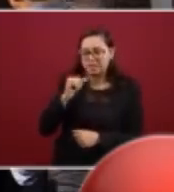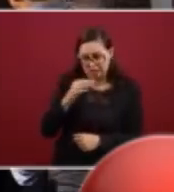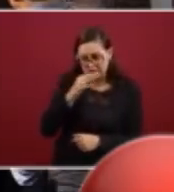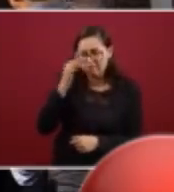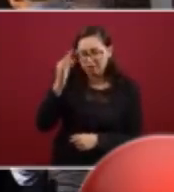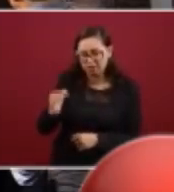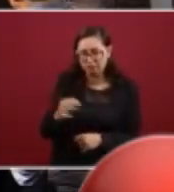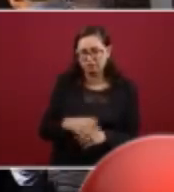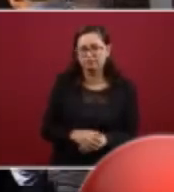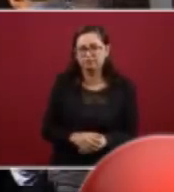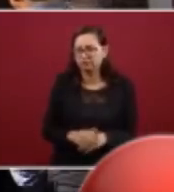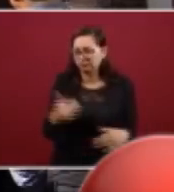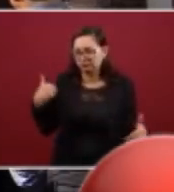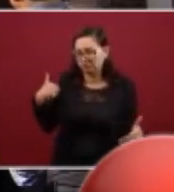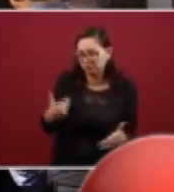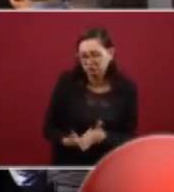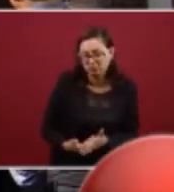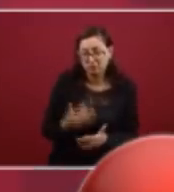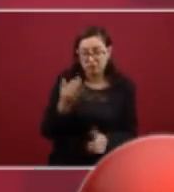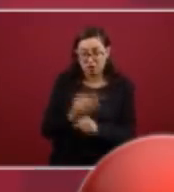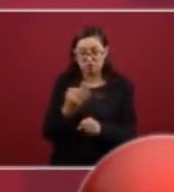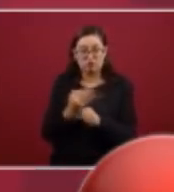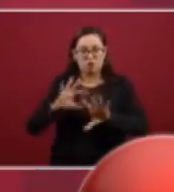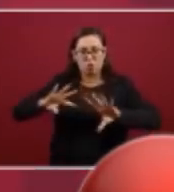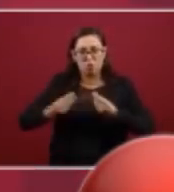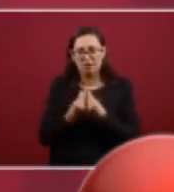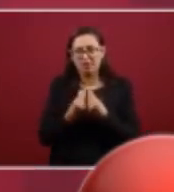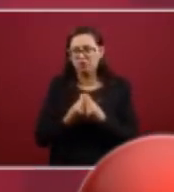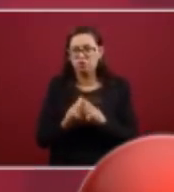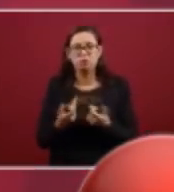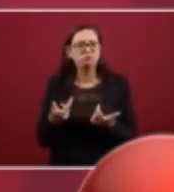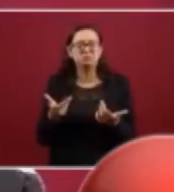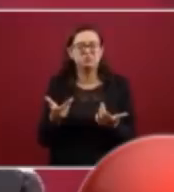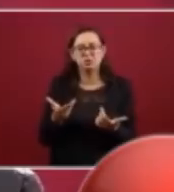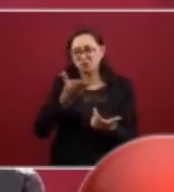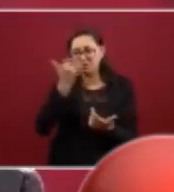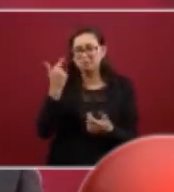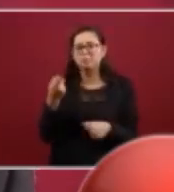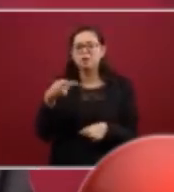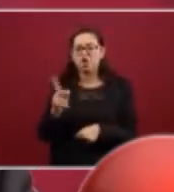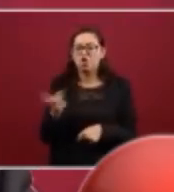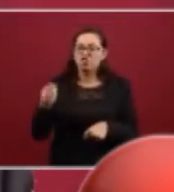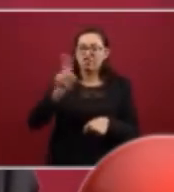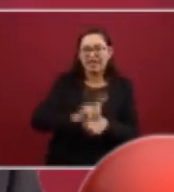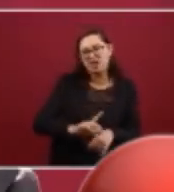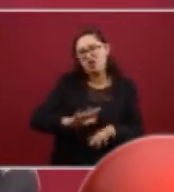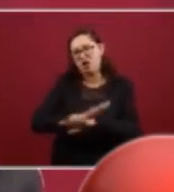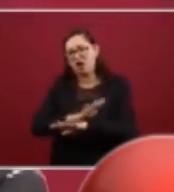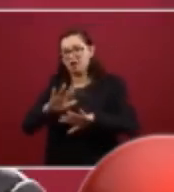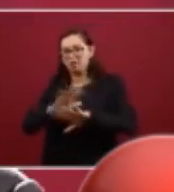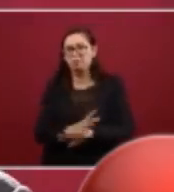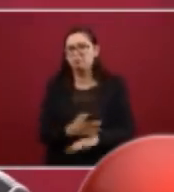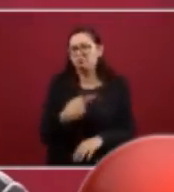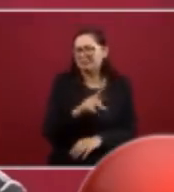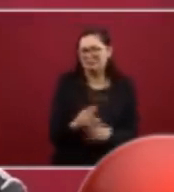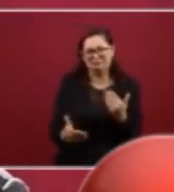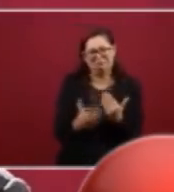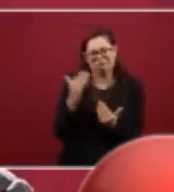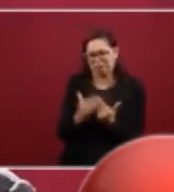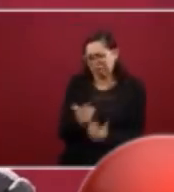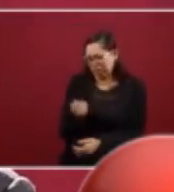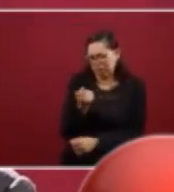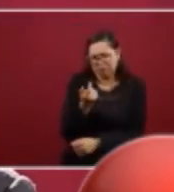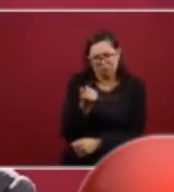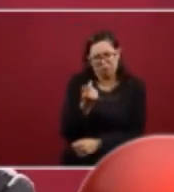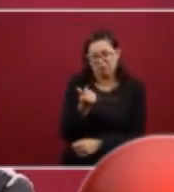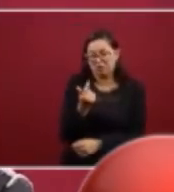hoy no lo tengo la cifra total, porque varía cada día. Pero mañana te la puedo dar con mucho gusto. Pero son muy pocos. O sea, no es